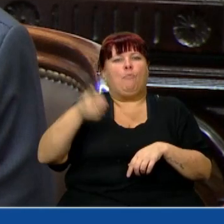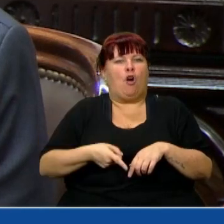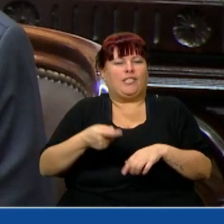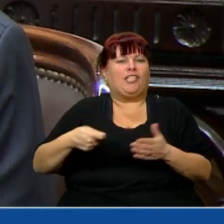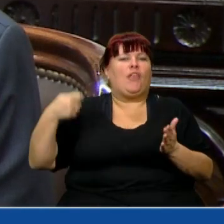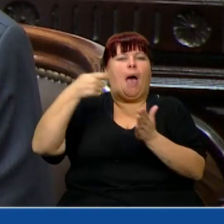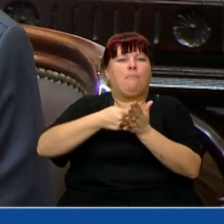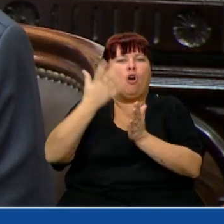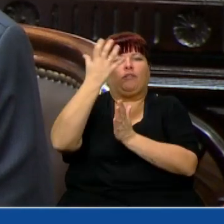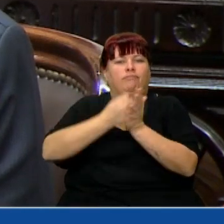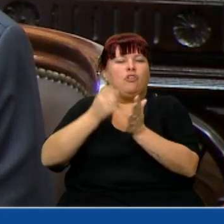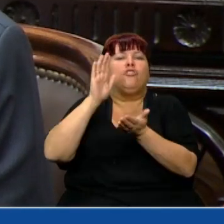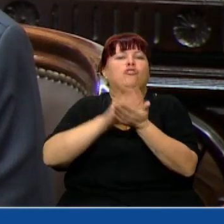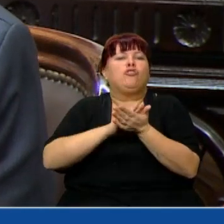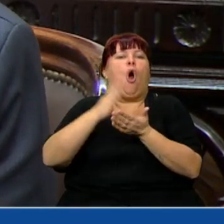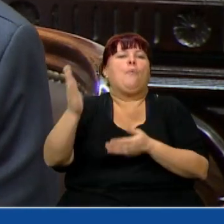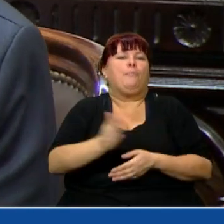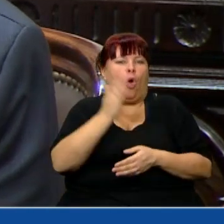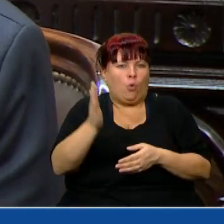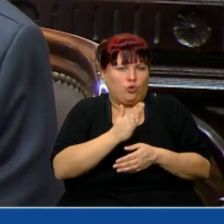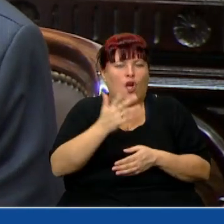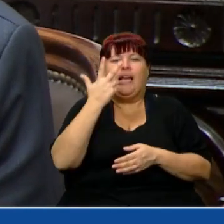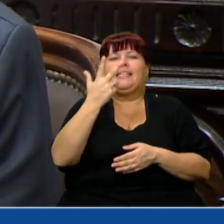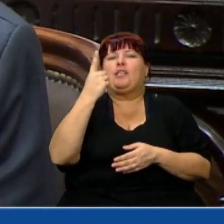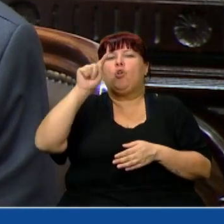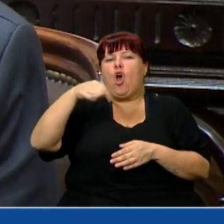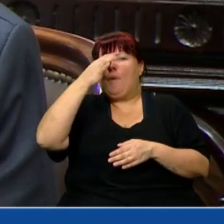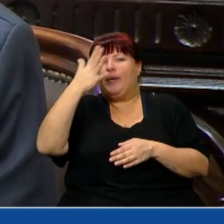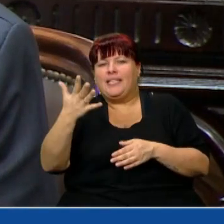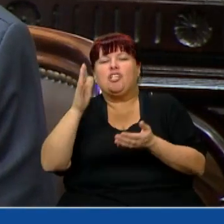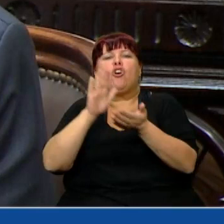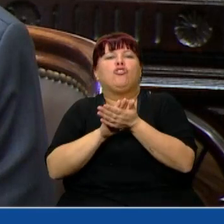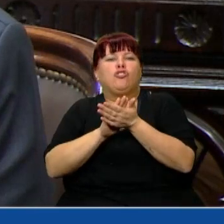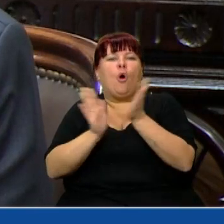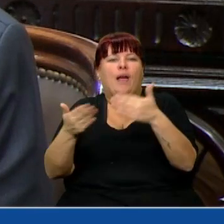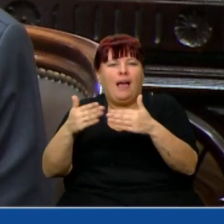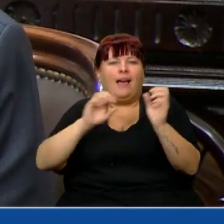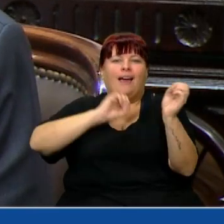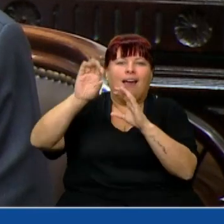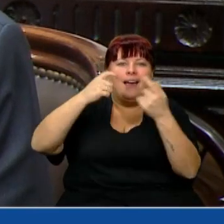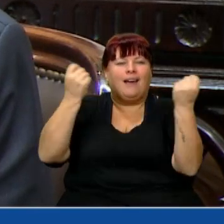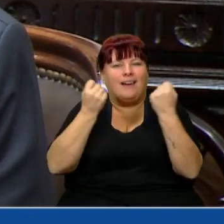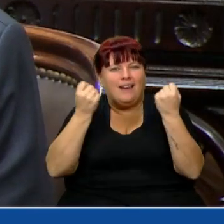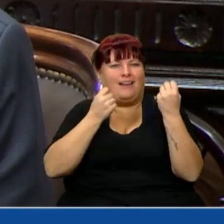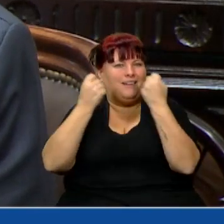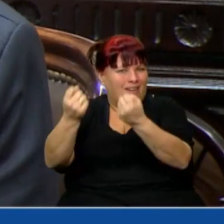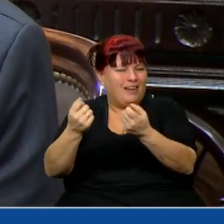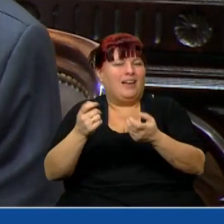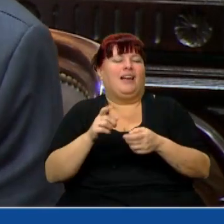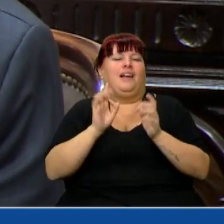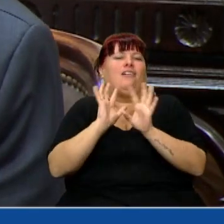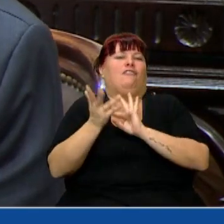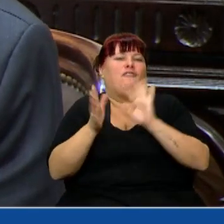32,75% de aportes y contribuciones en lo que hace la producción y 31,25% en lo que es empaque y logística, lo que es